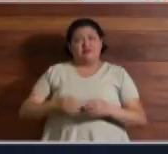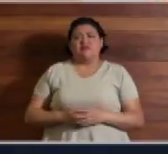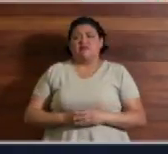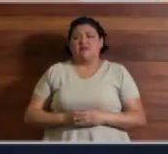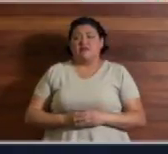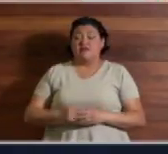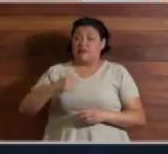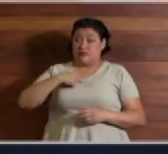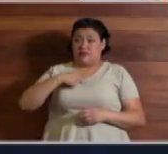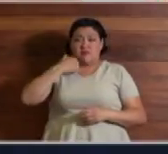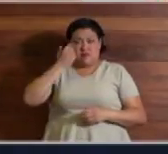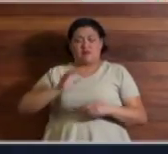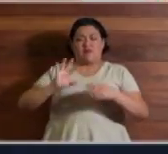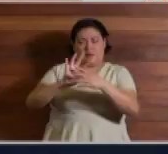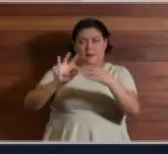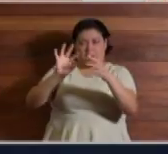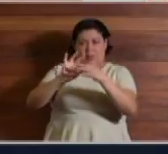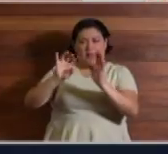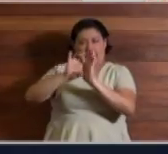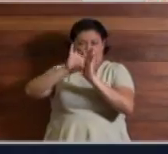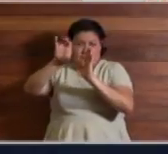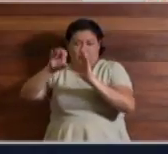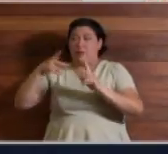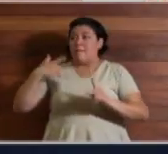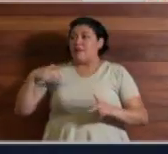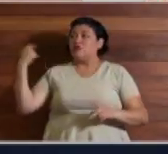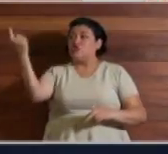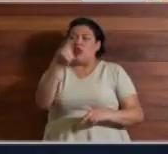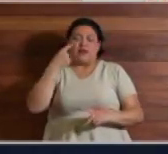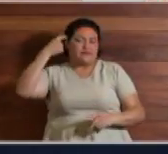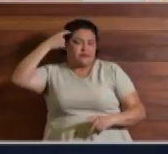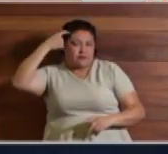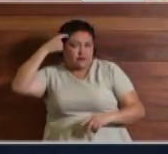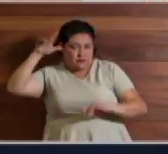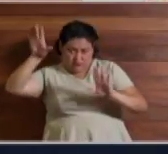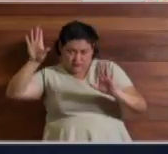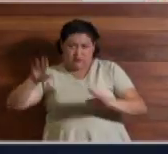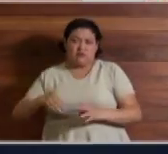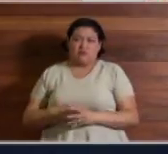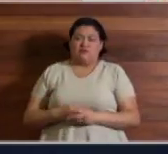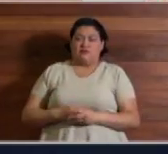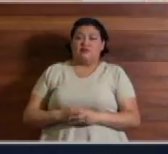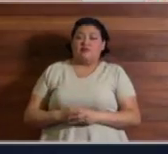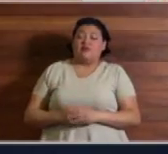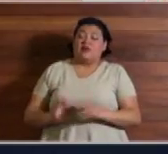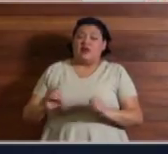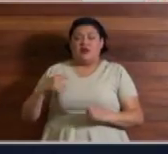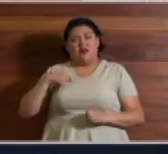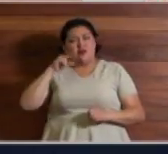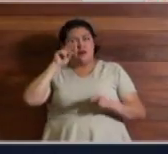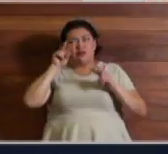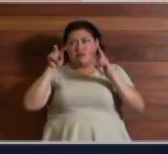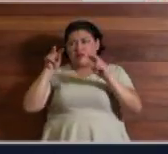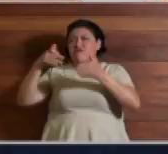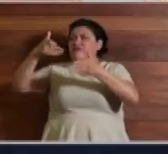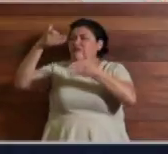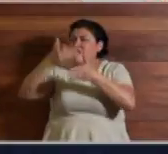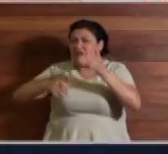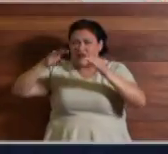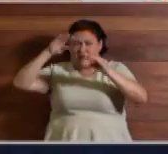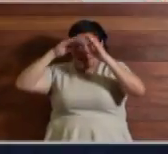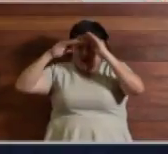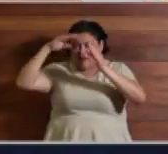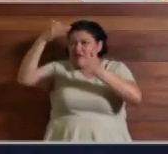poner en tensión los supuestos, por lo menos los supuestos que, a mi percepción, no hemos cuestionado